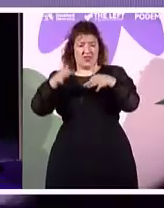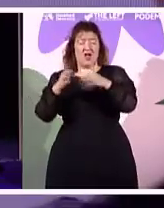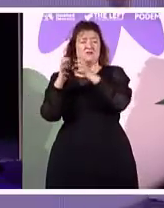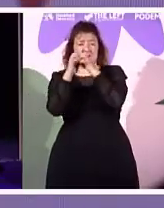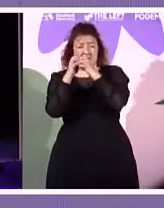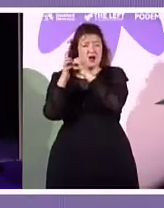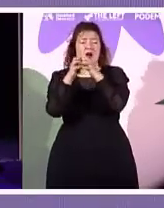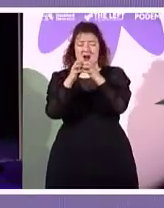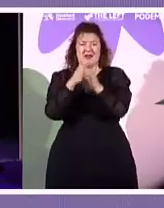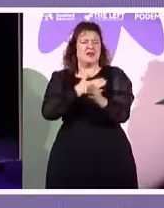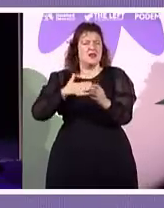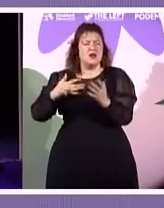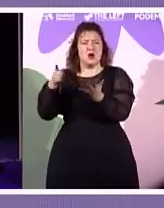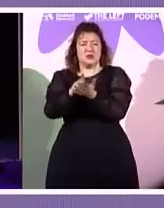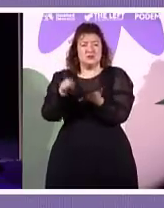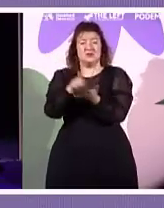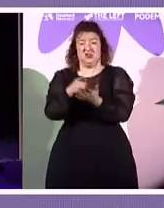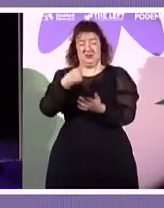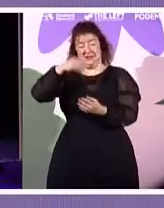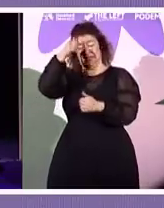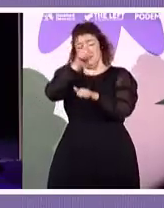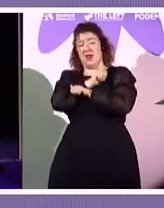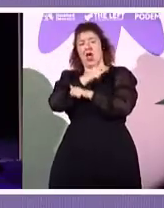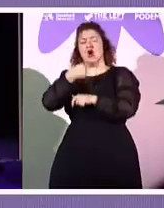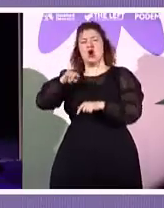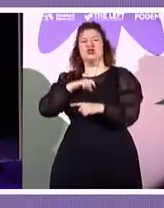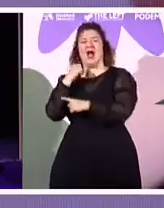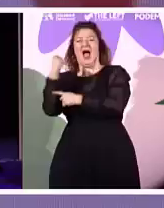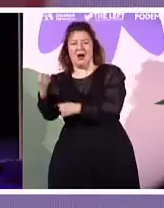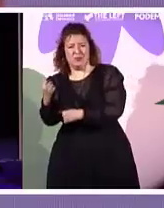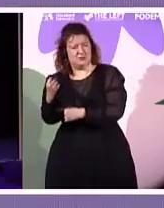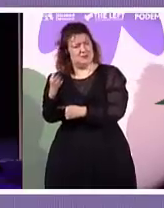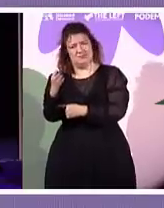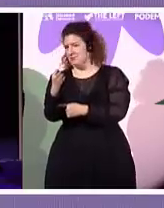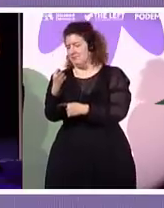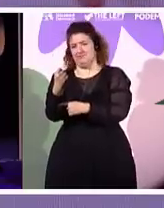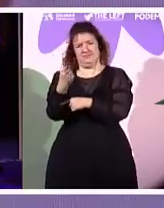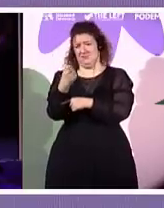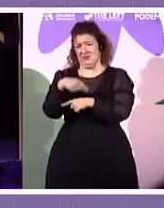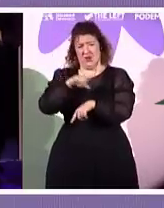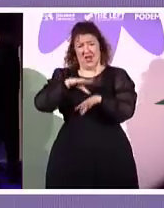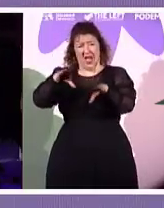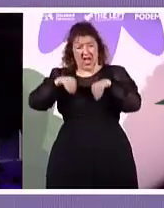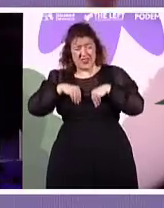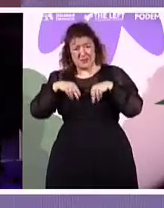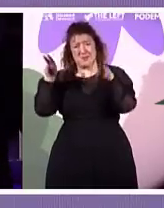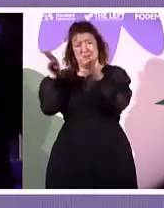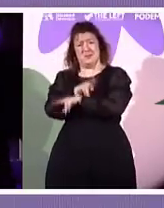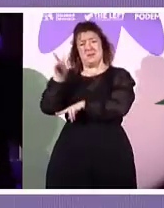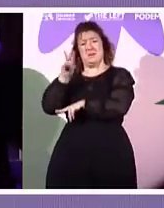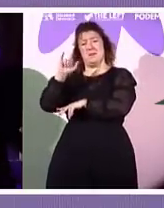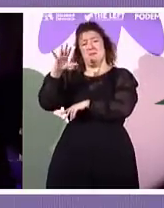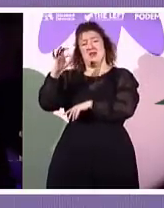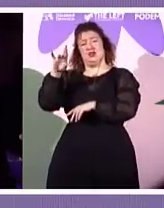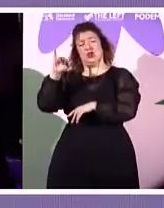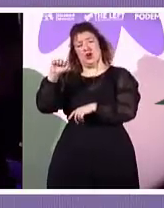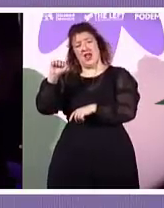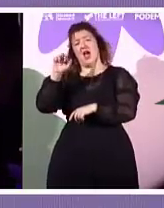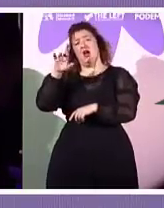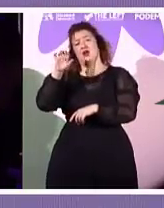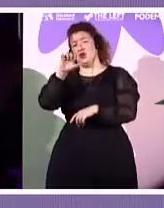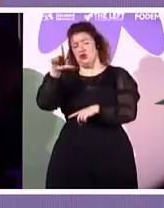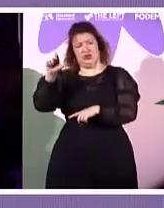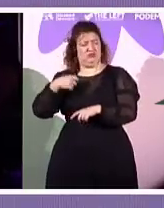judicial y esperaban que blanqueásemos ese acuerdo bipartidista aceptando el veto a Victoria rossell